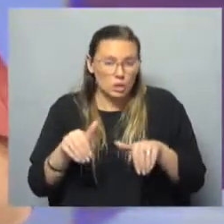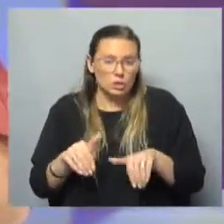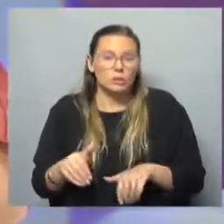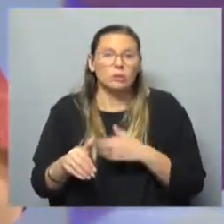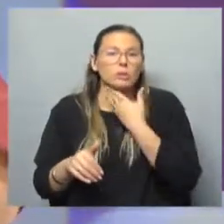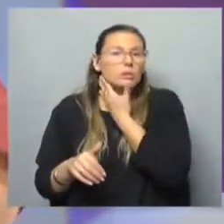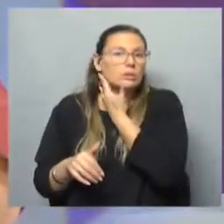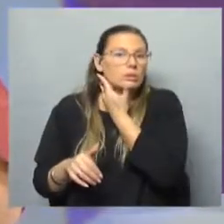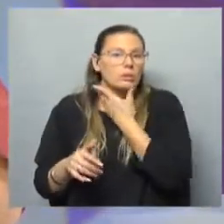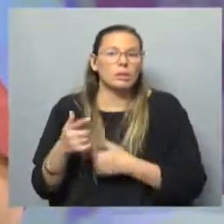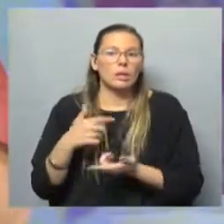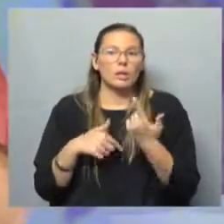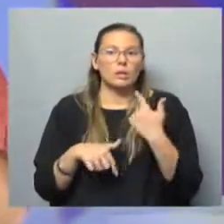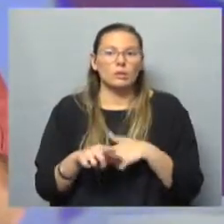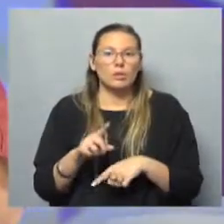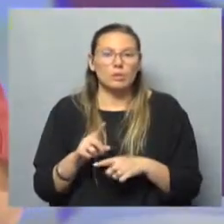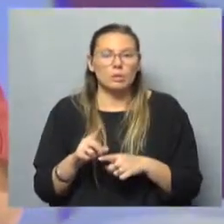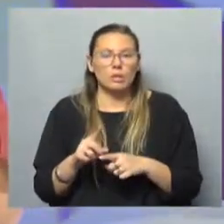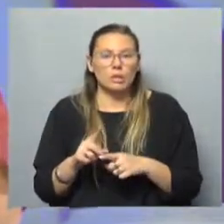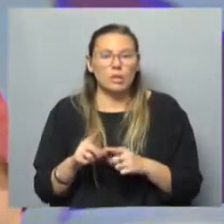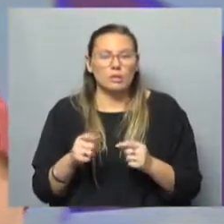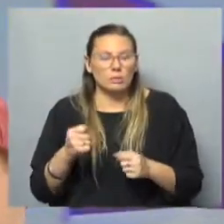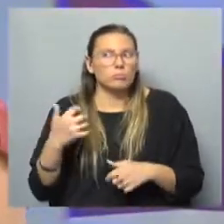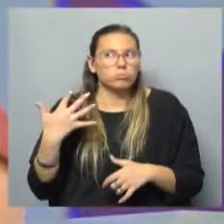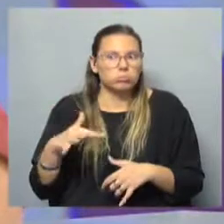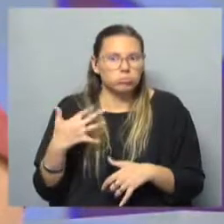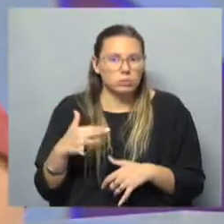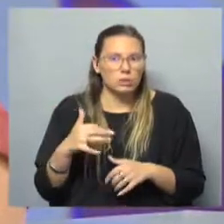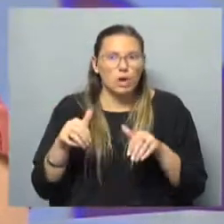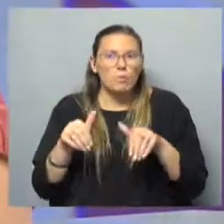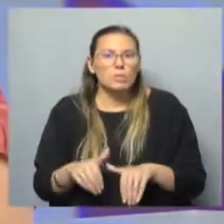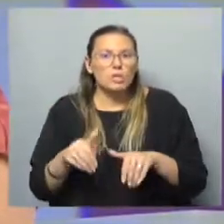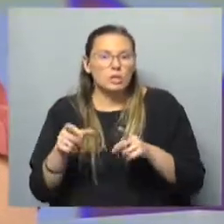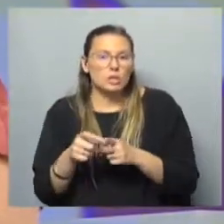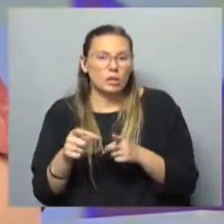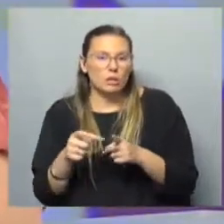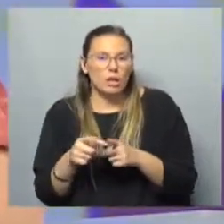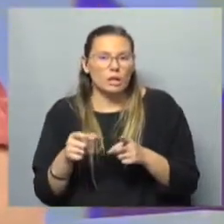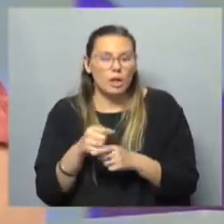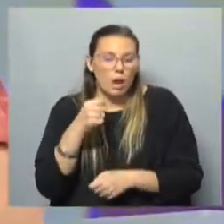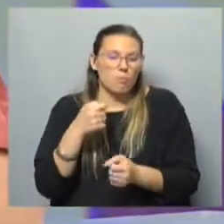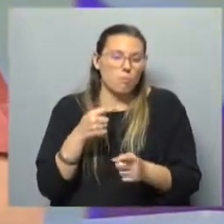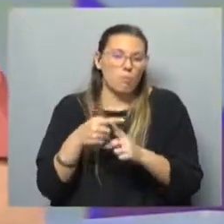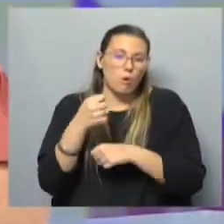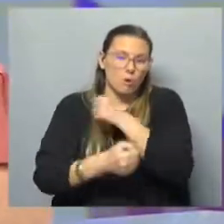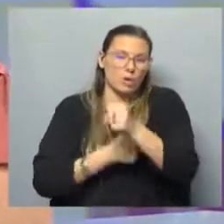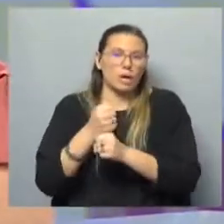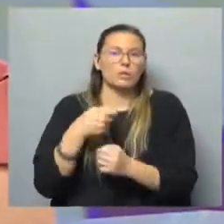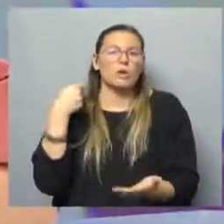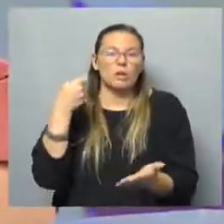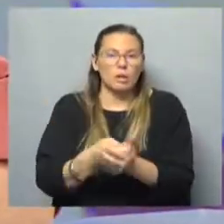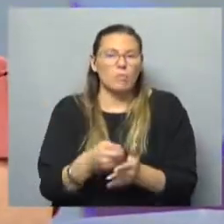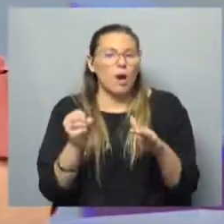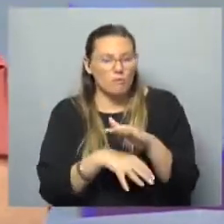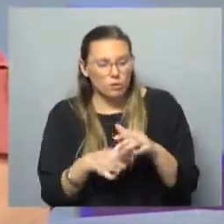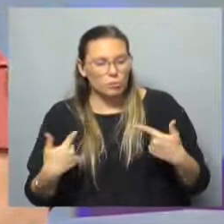Entonces, es una erogación altísima. Son muchos millones de dólares por año que paga el fondo, que paga el Ministerio de Salud